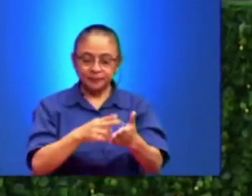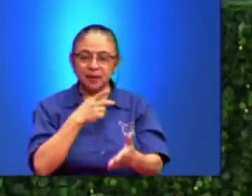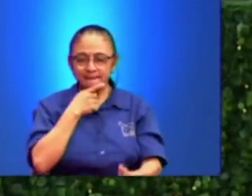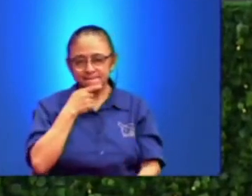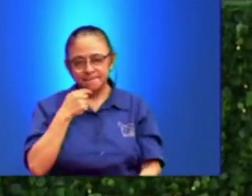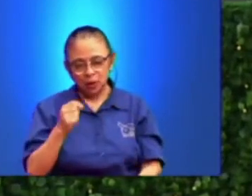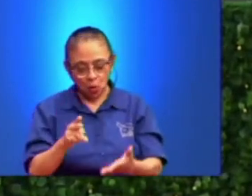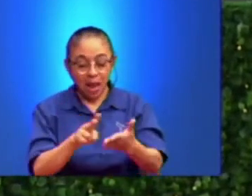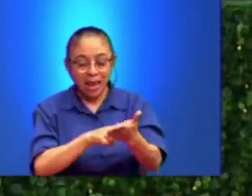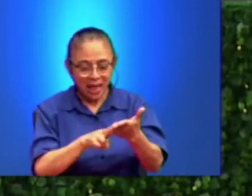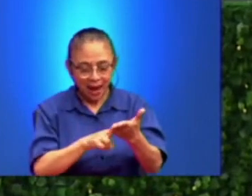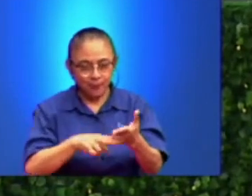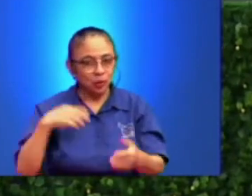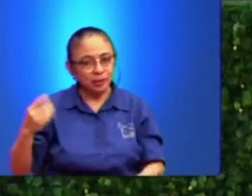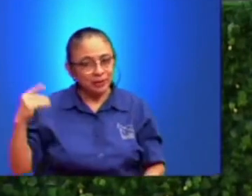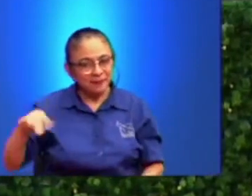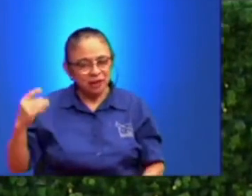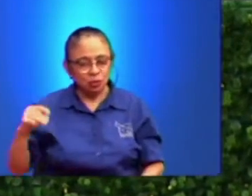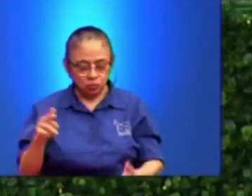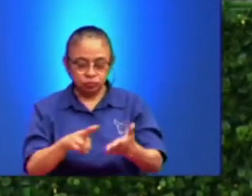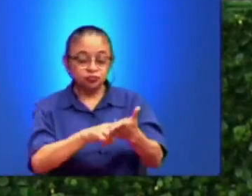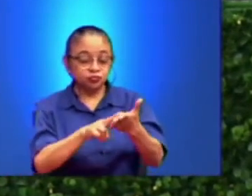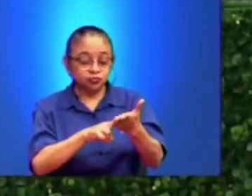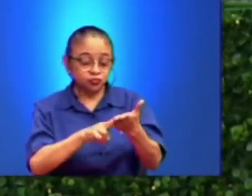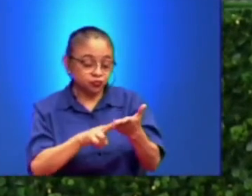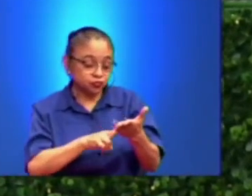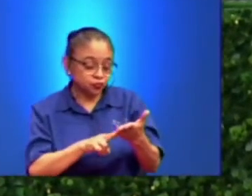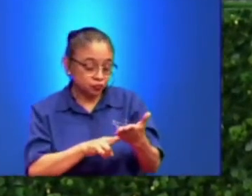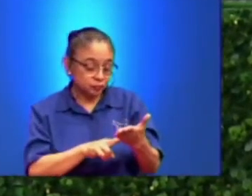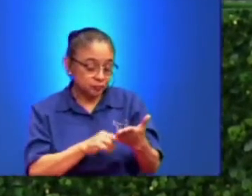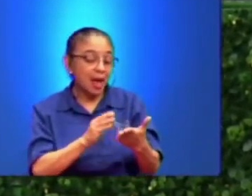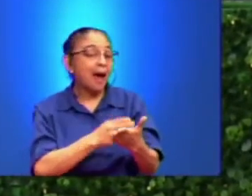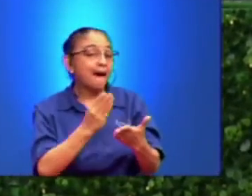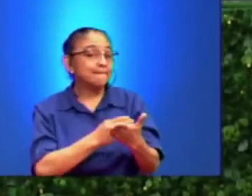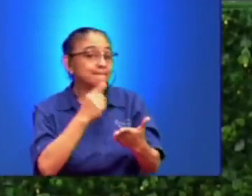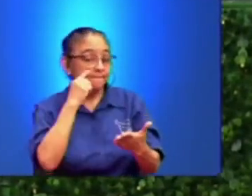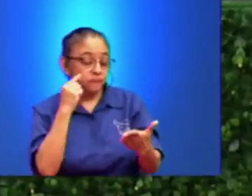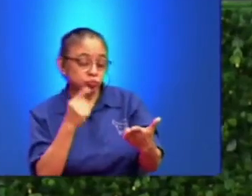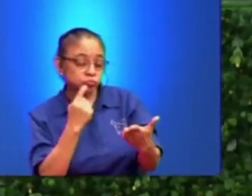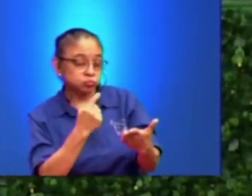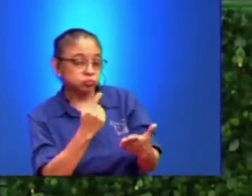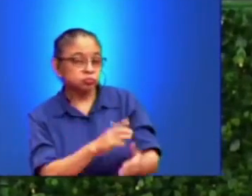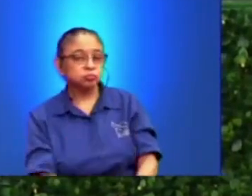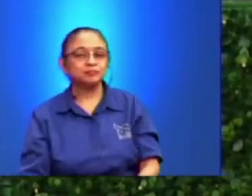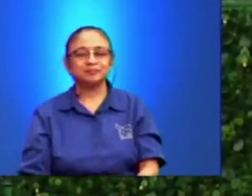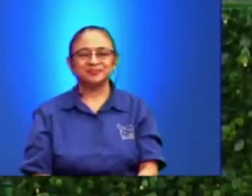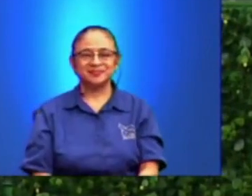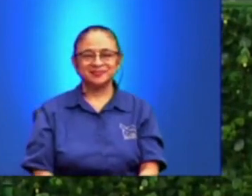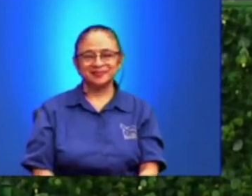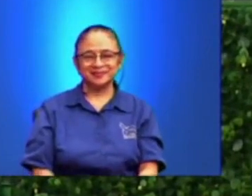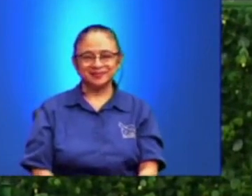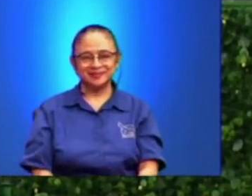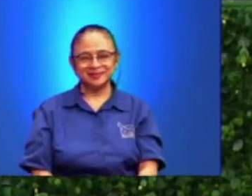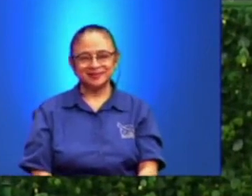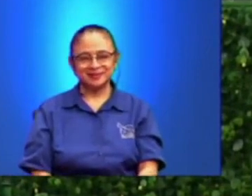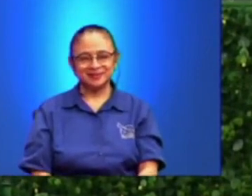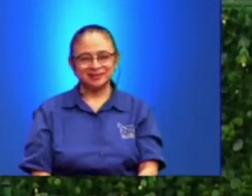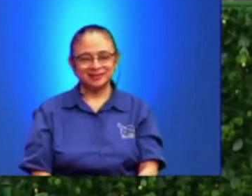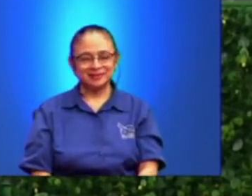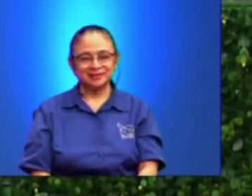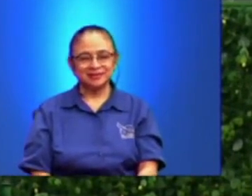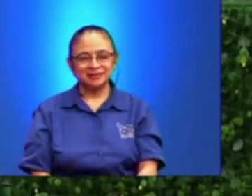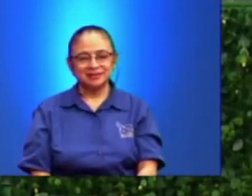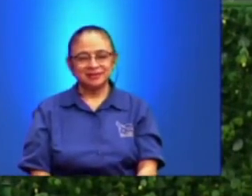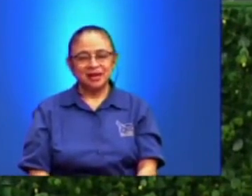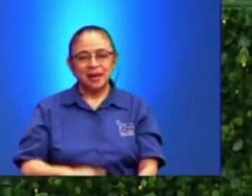así rápidamente vamos a ver si logro abrir esto para sacar mis lentes y buscar